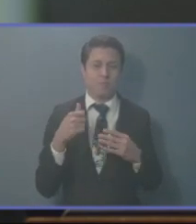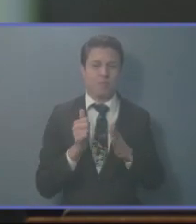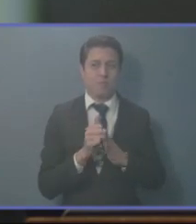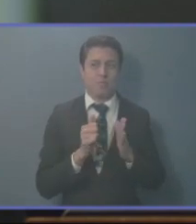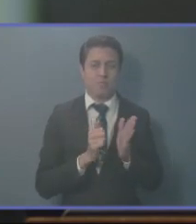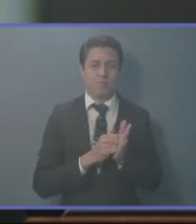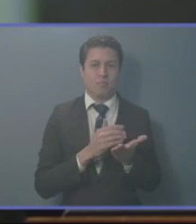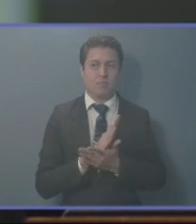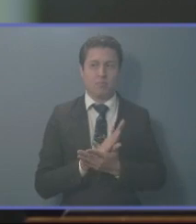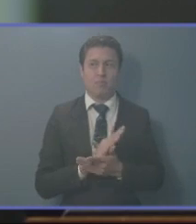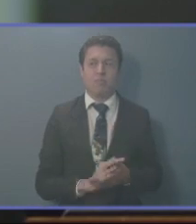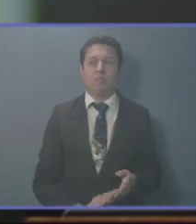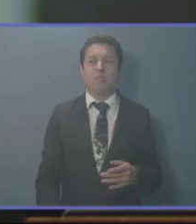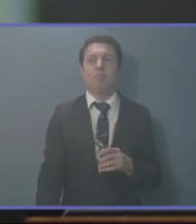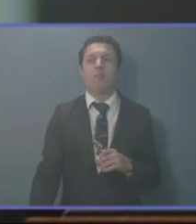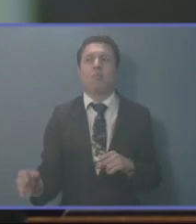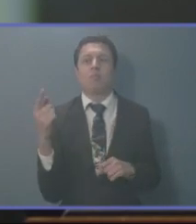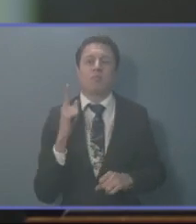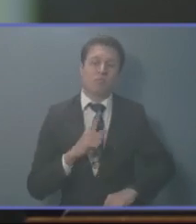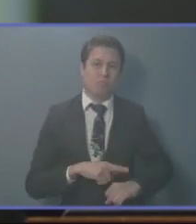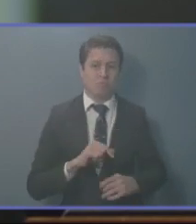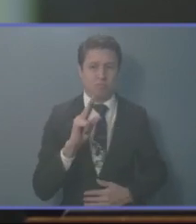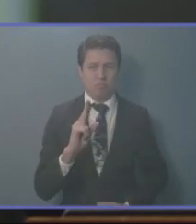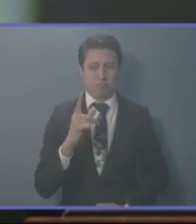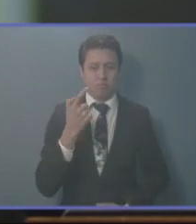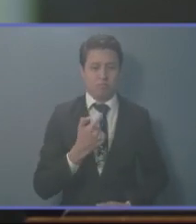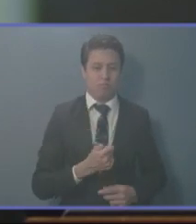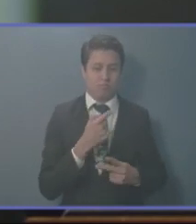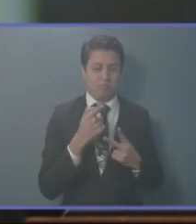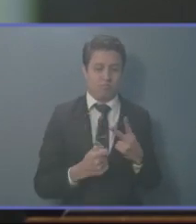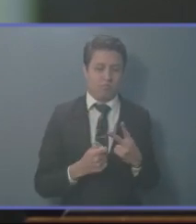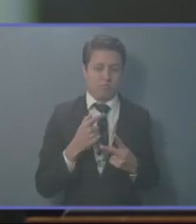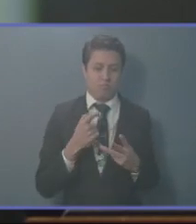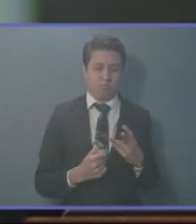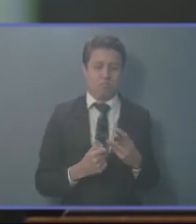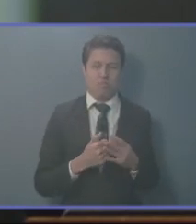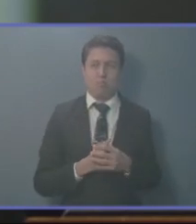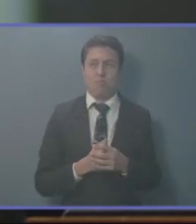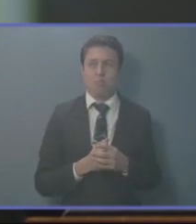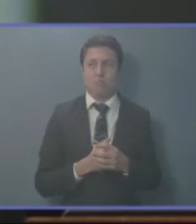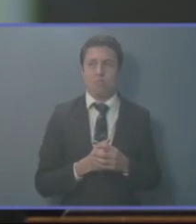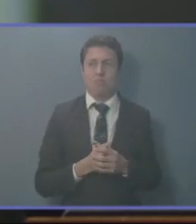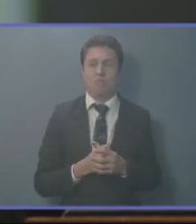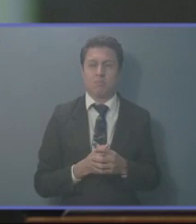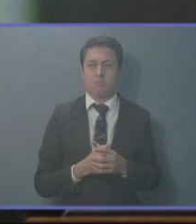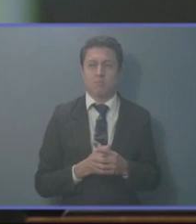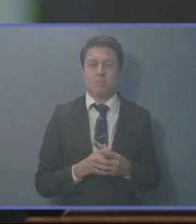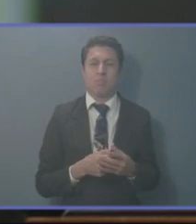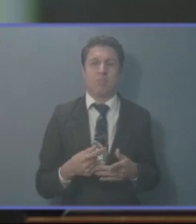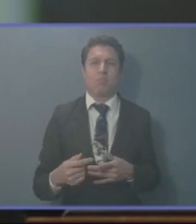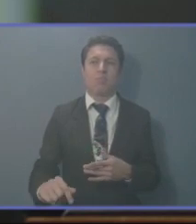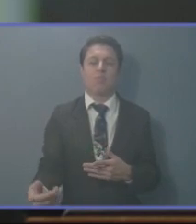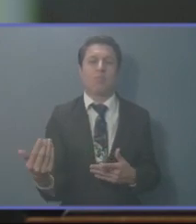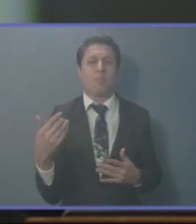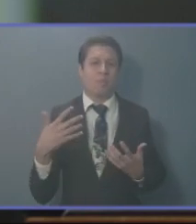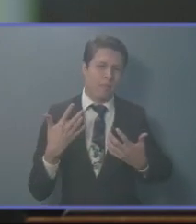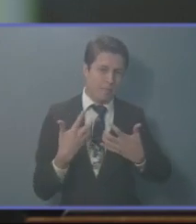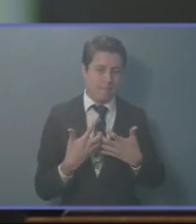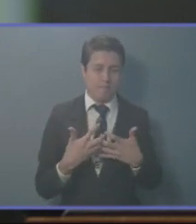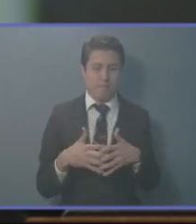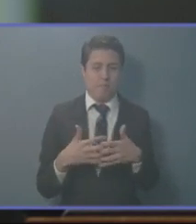durante el periodo máximo de 2 meses y por hasta una asignación mensual por empresa